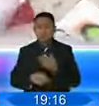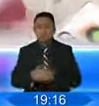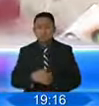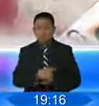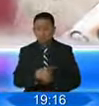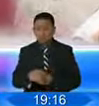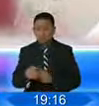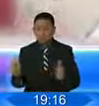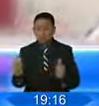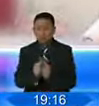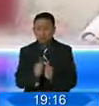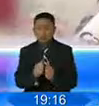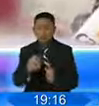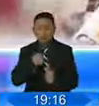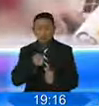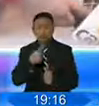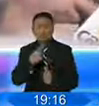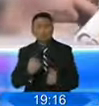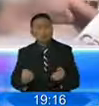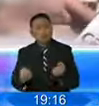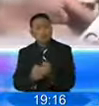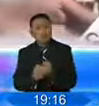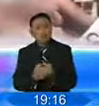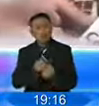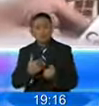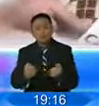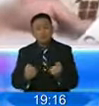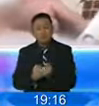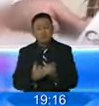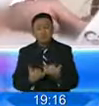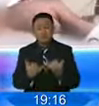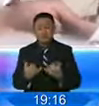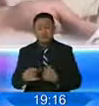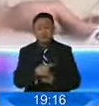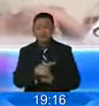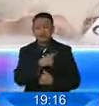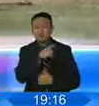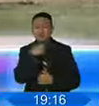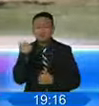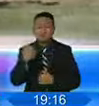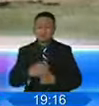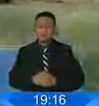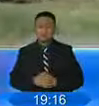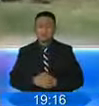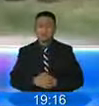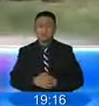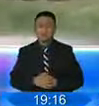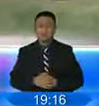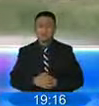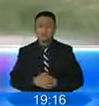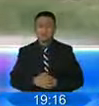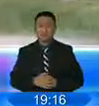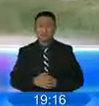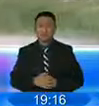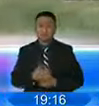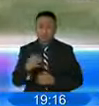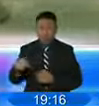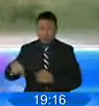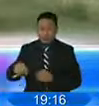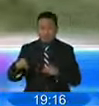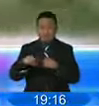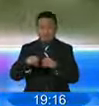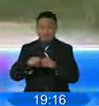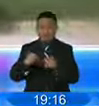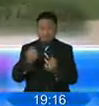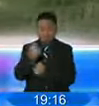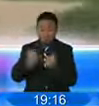con ella, yo voy a estar con vos, mijo, solo me faltaba dormir. El cordón de su zapato habría sido la herramienta que lo llevó